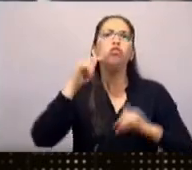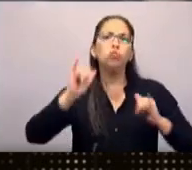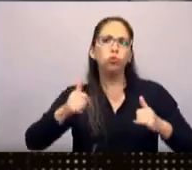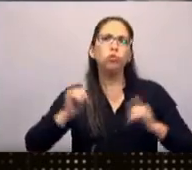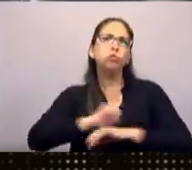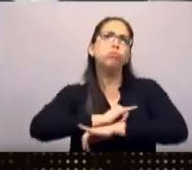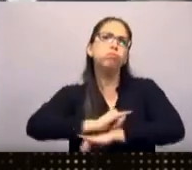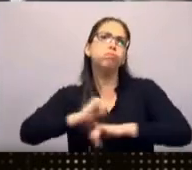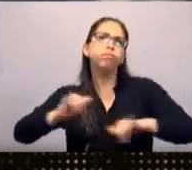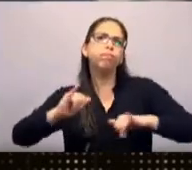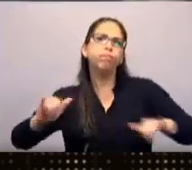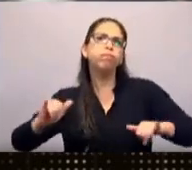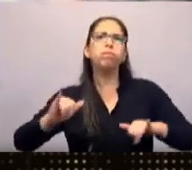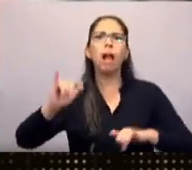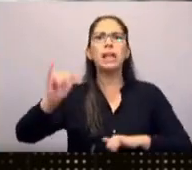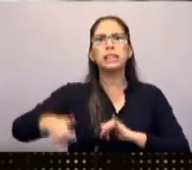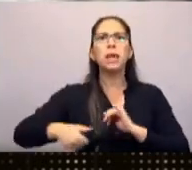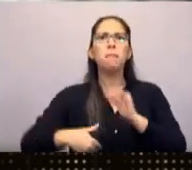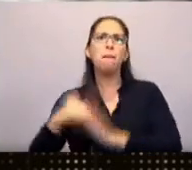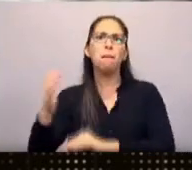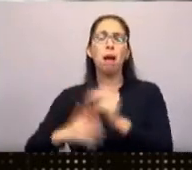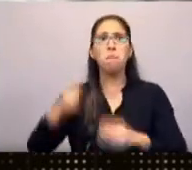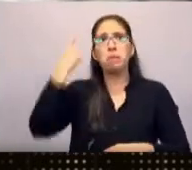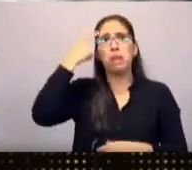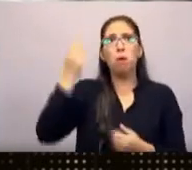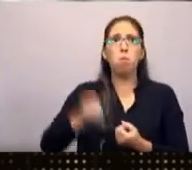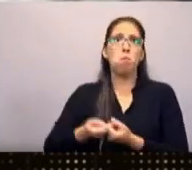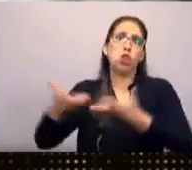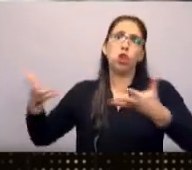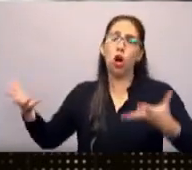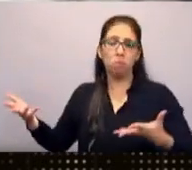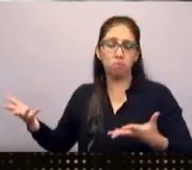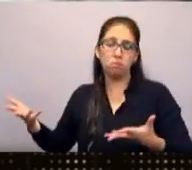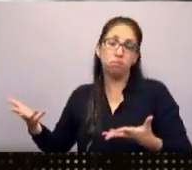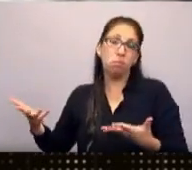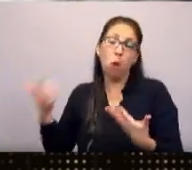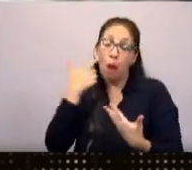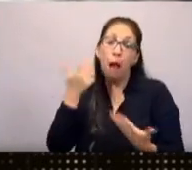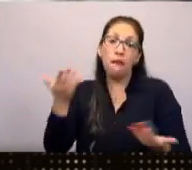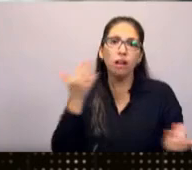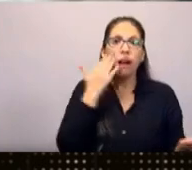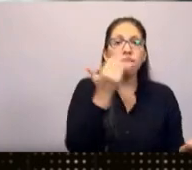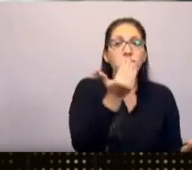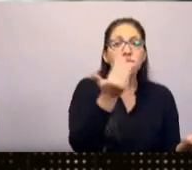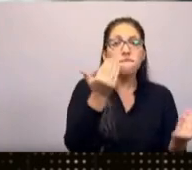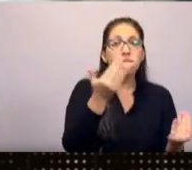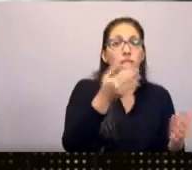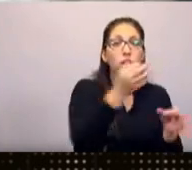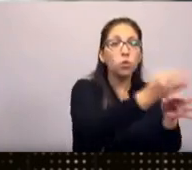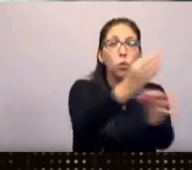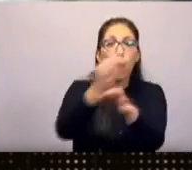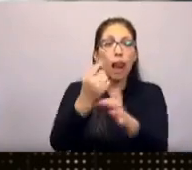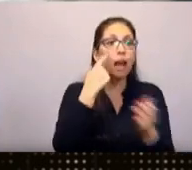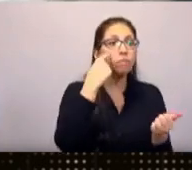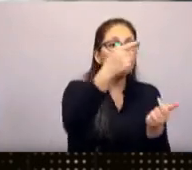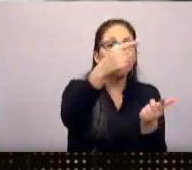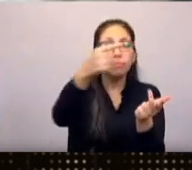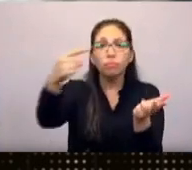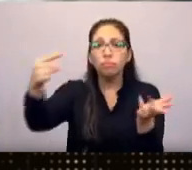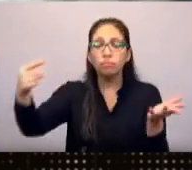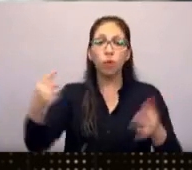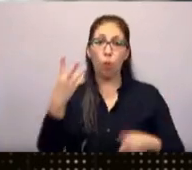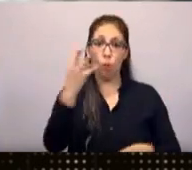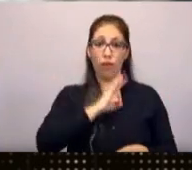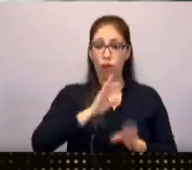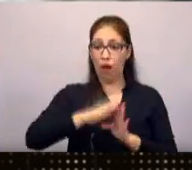publicidad con tanto marketing bueno habrán hecho un montón de escuelas nos pusimos a contar las escuelas que habían hecho habían inaugurado en los